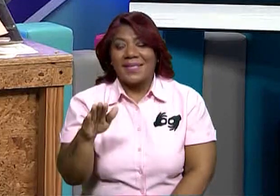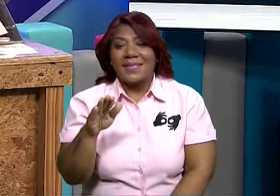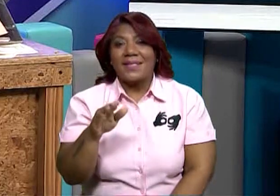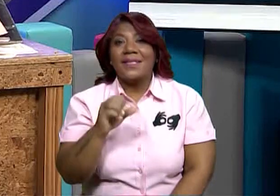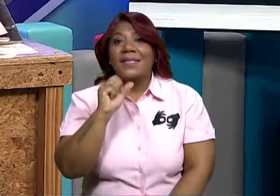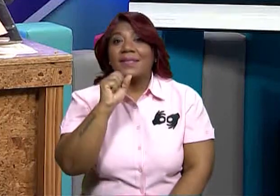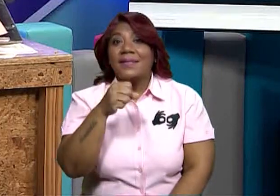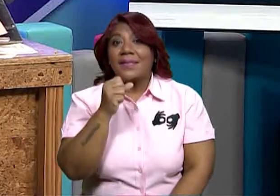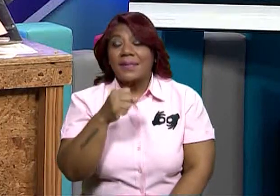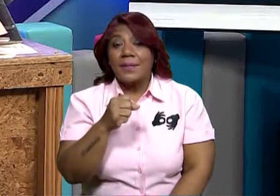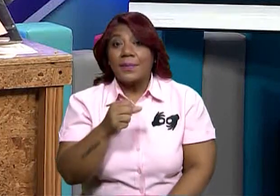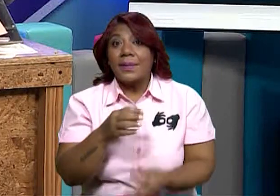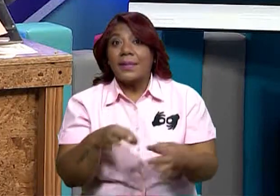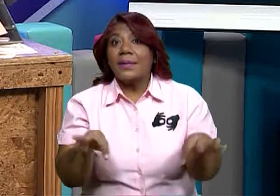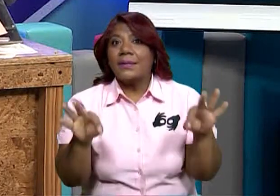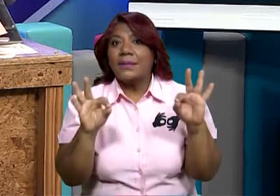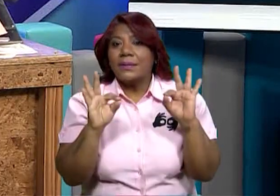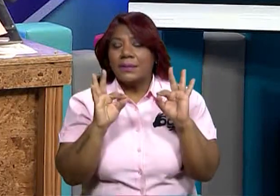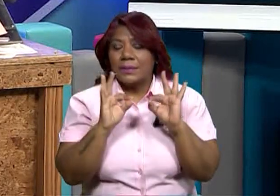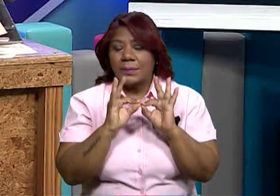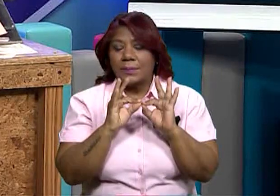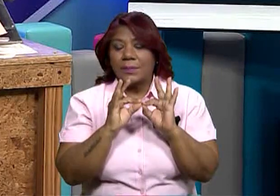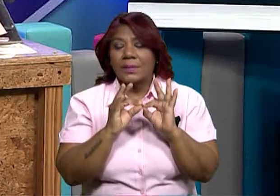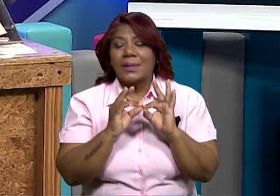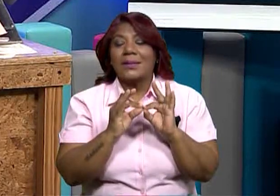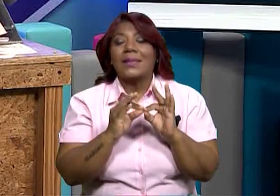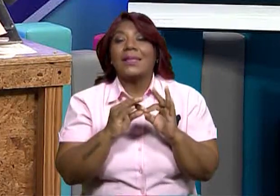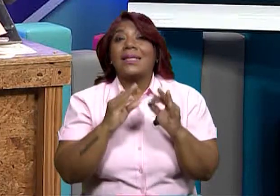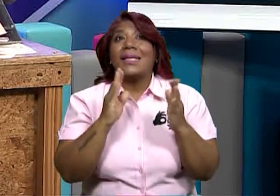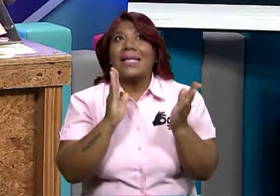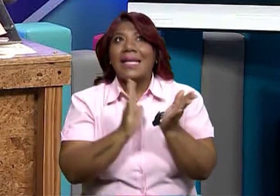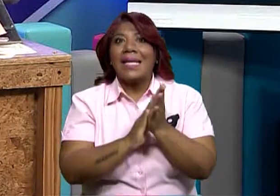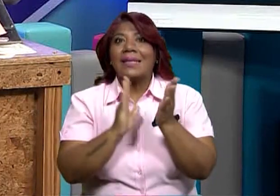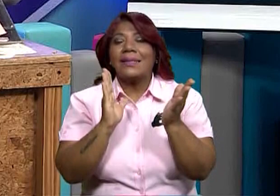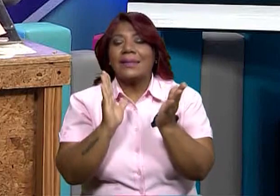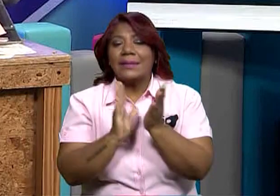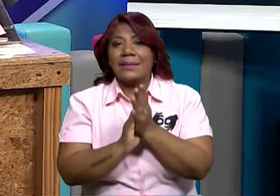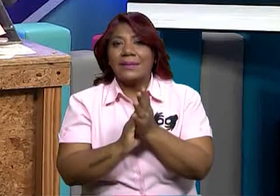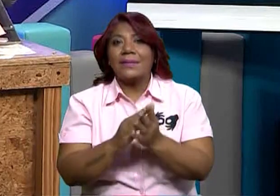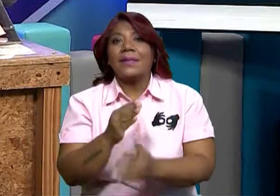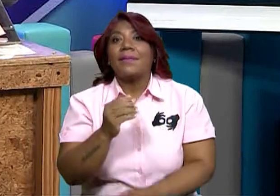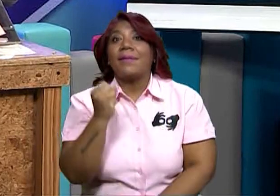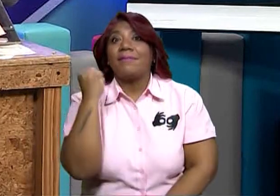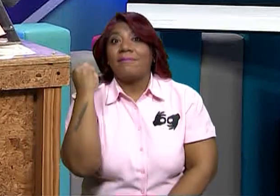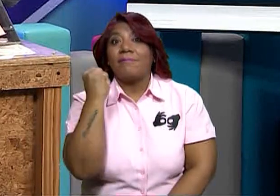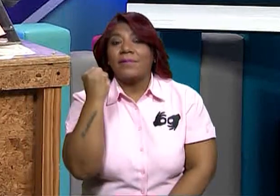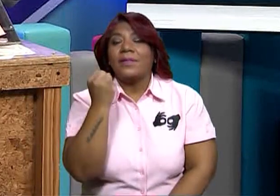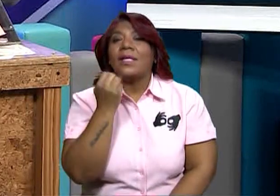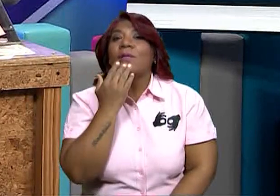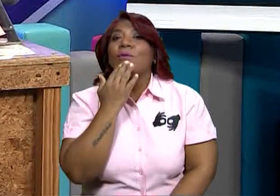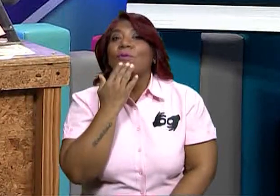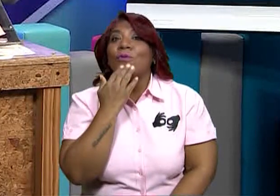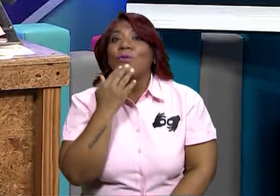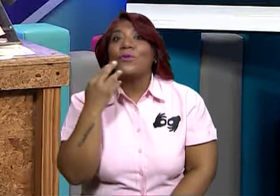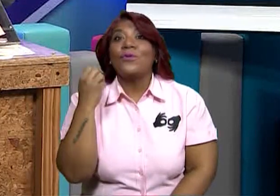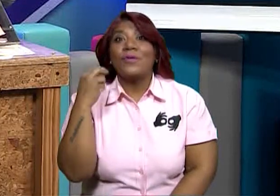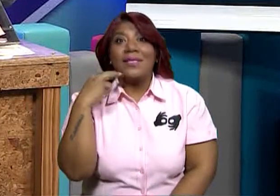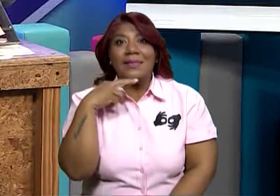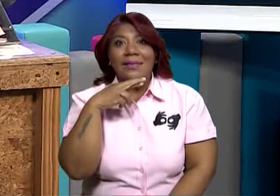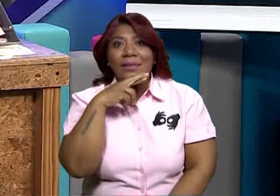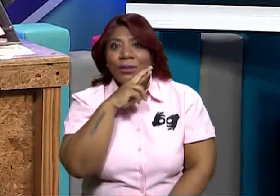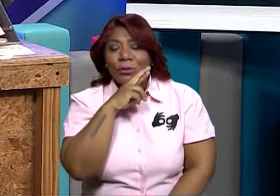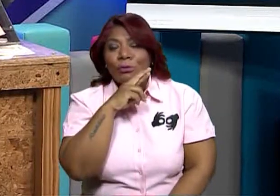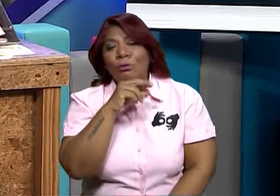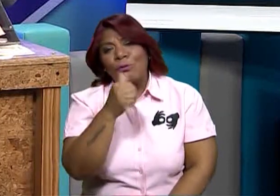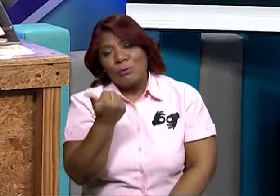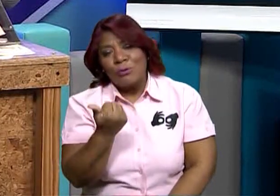le puede remarcar la sílaba aguda, grave y esdrújula con colores diferentes para que él lo pueda identificar y